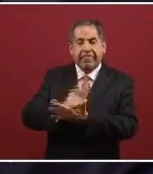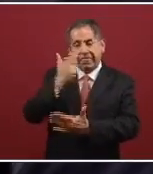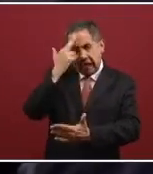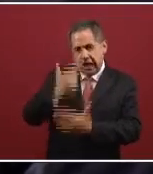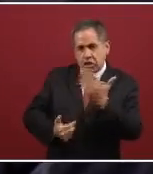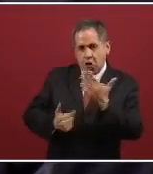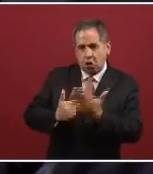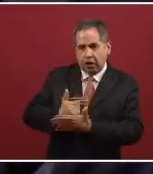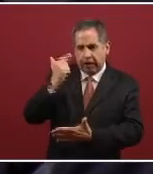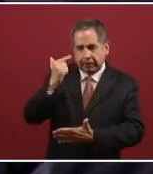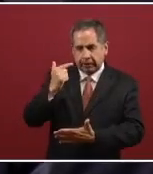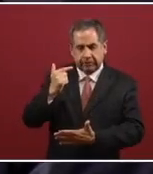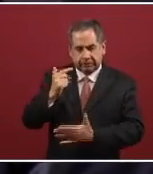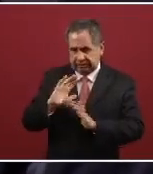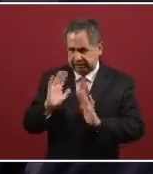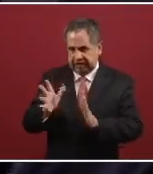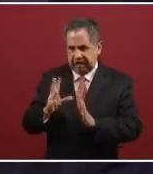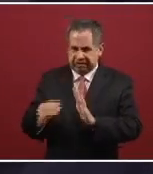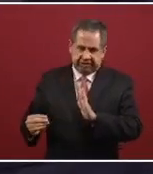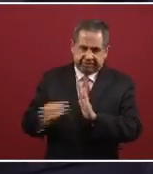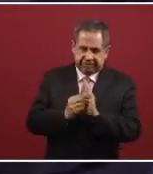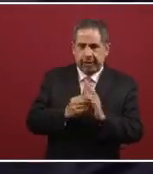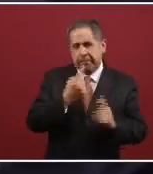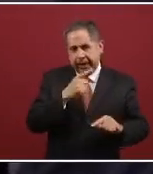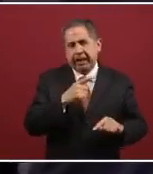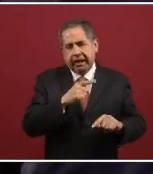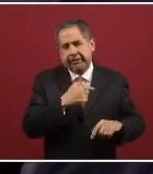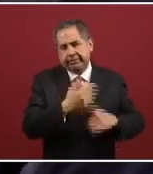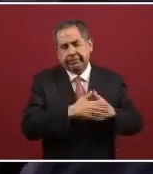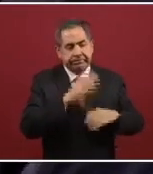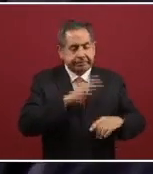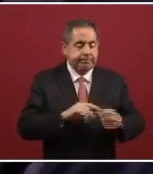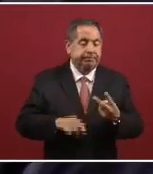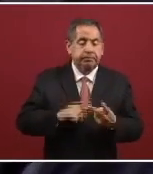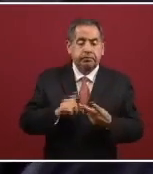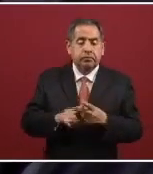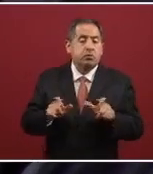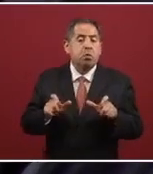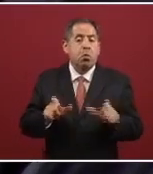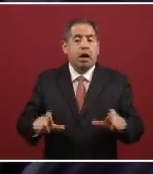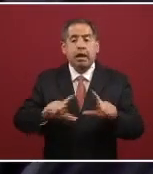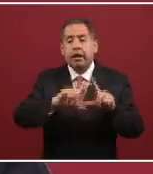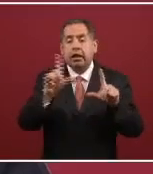eso ya se logró. Me importaba mucho lo de la Guardia Nacional y se logró.